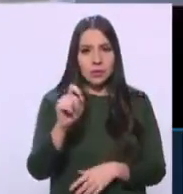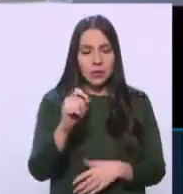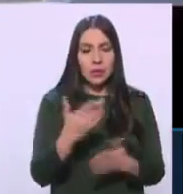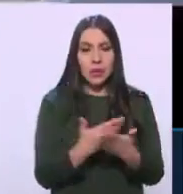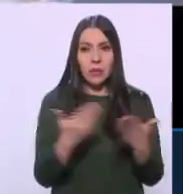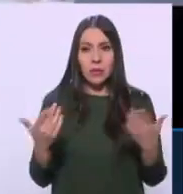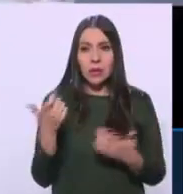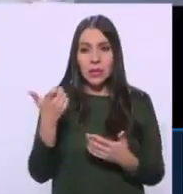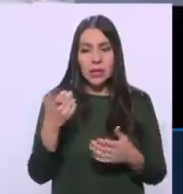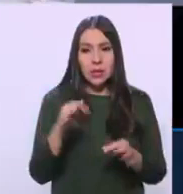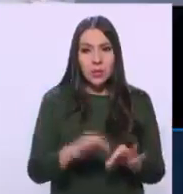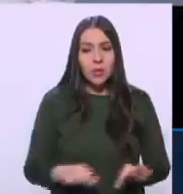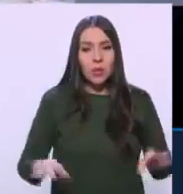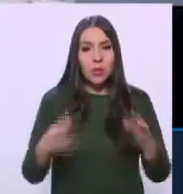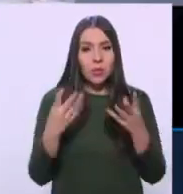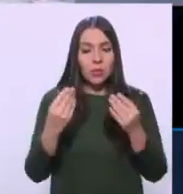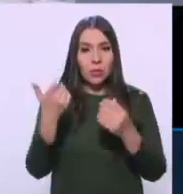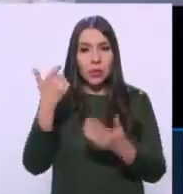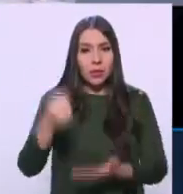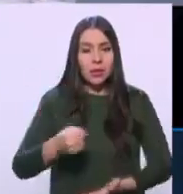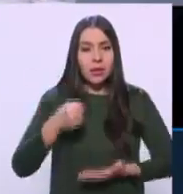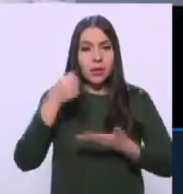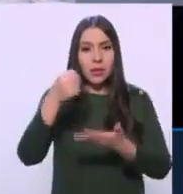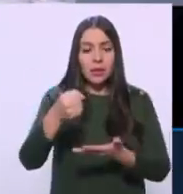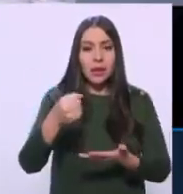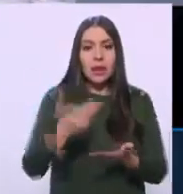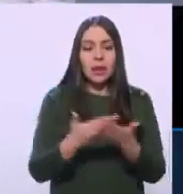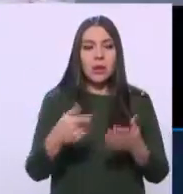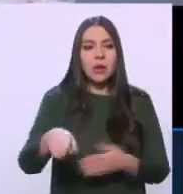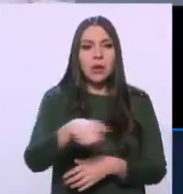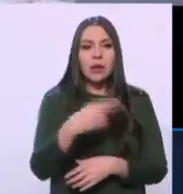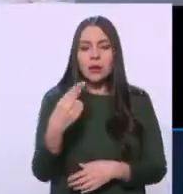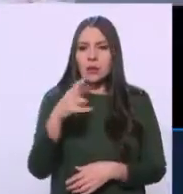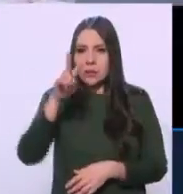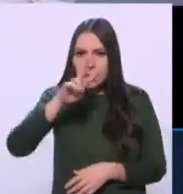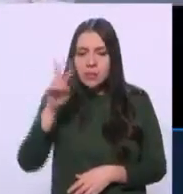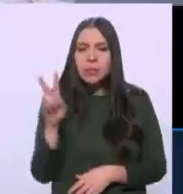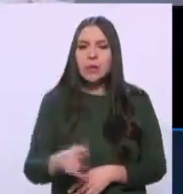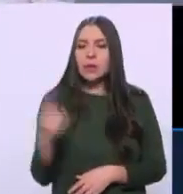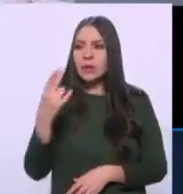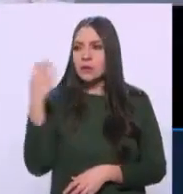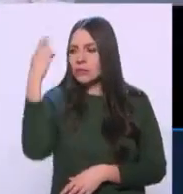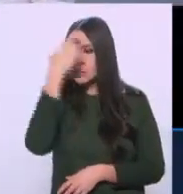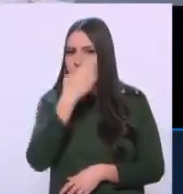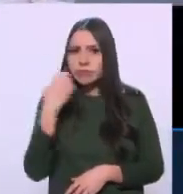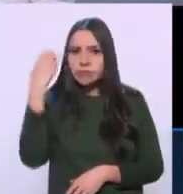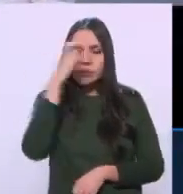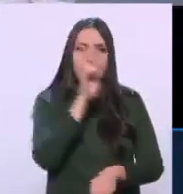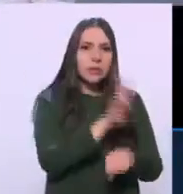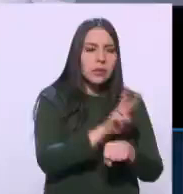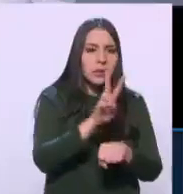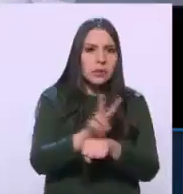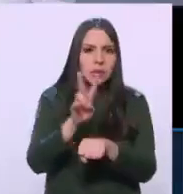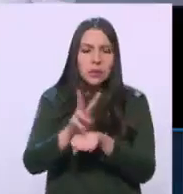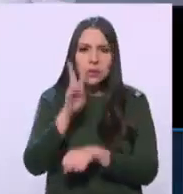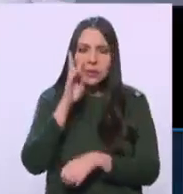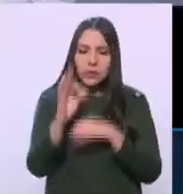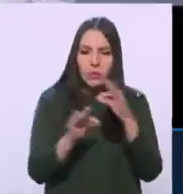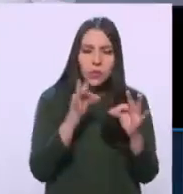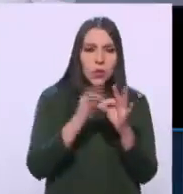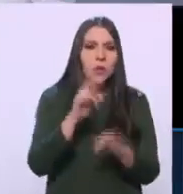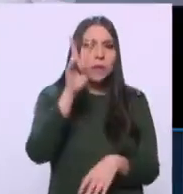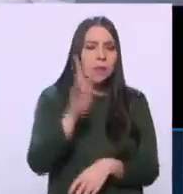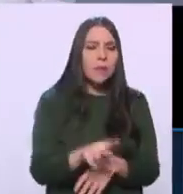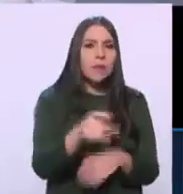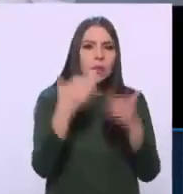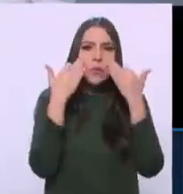tan importante de recursos, lo que tiene que pasar es que se vigile, que se transparente y que se verifique que efectivamente lleguen a los fines para